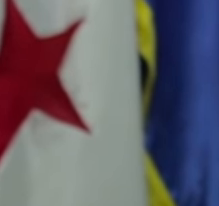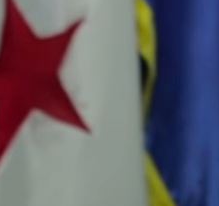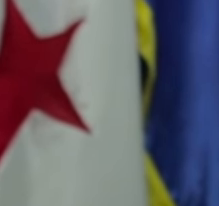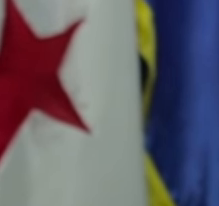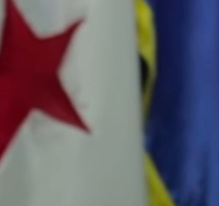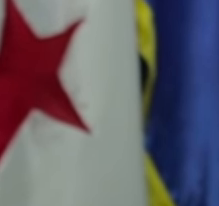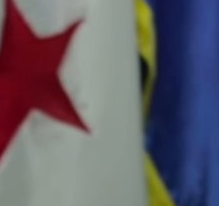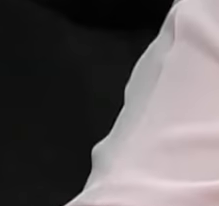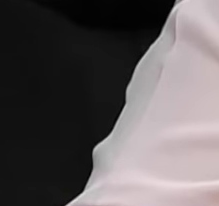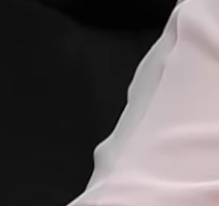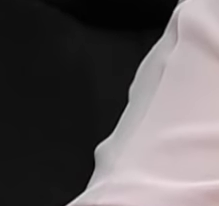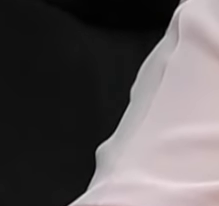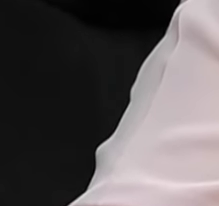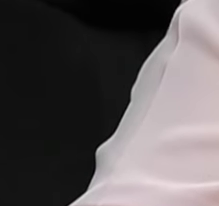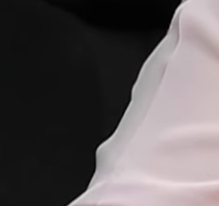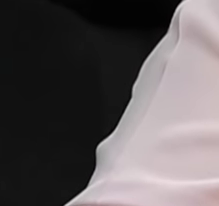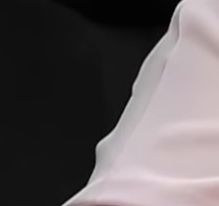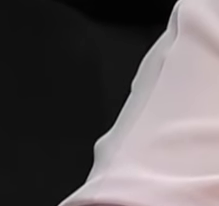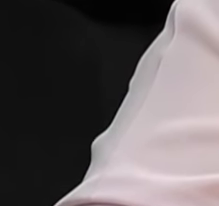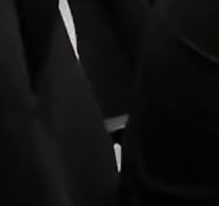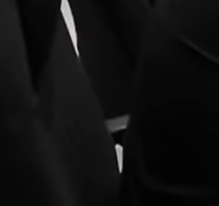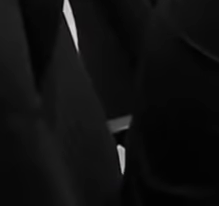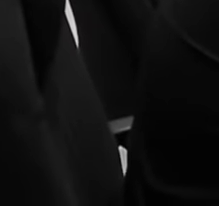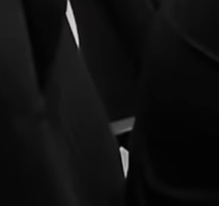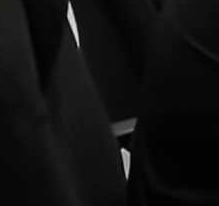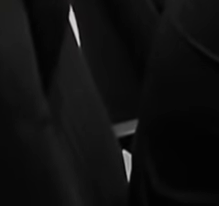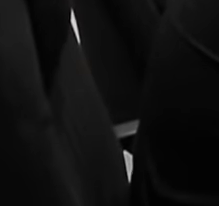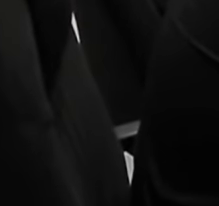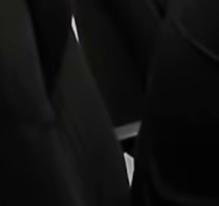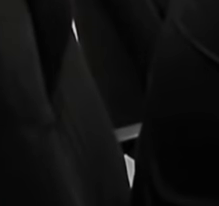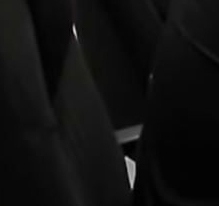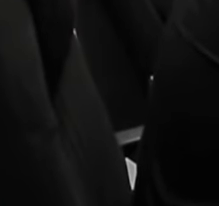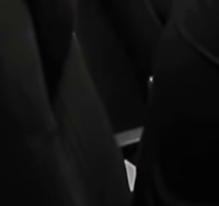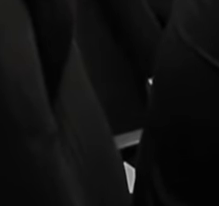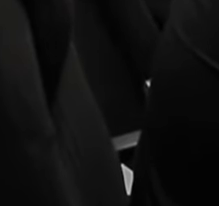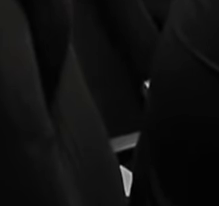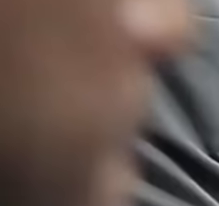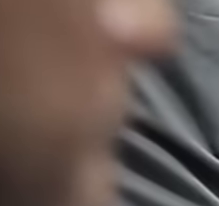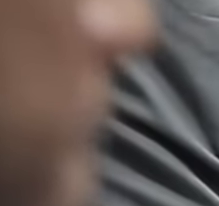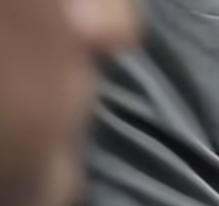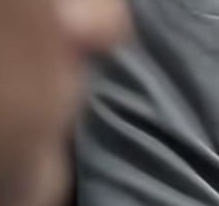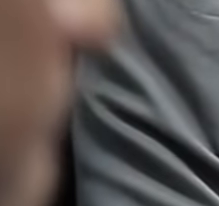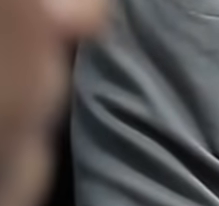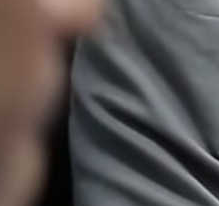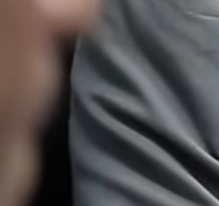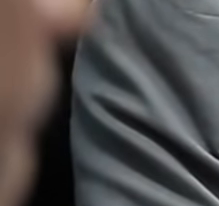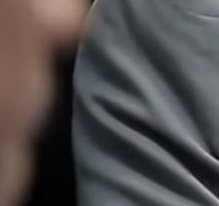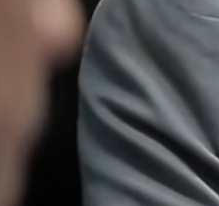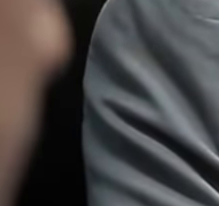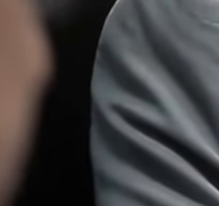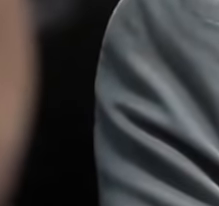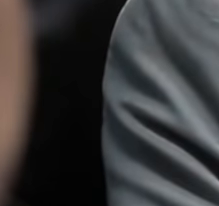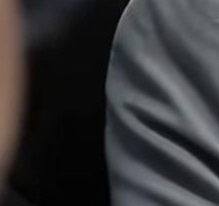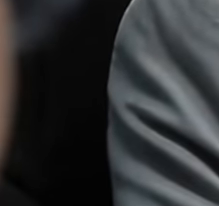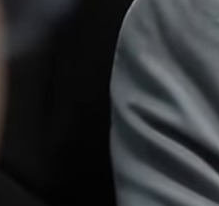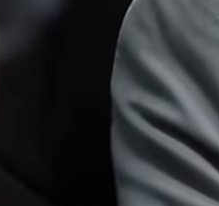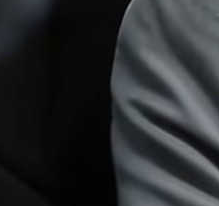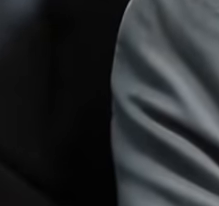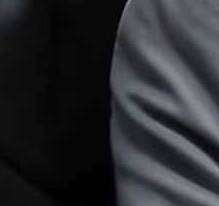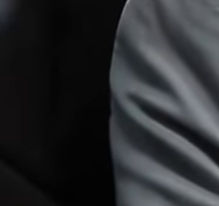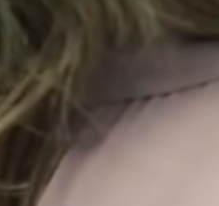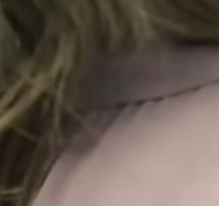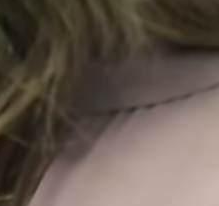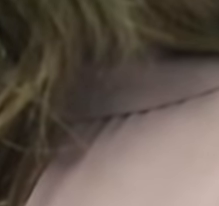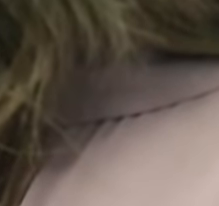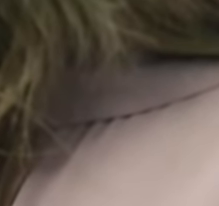sector es muy recibido en el seno de la comisión al ministro de trabajo autoridades de la policía nacional civil gremiales de